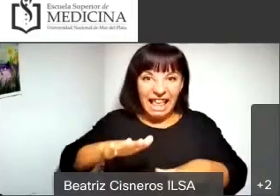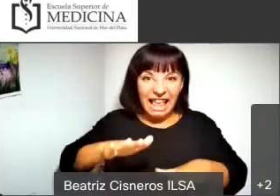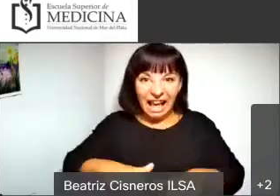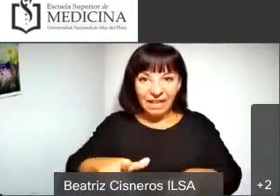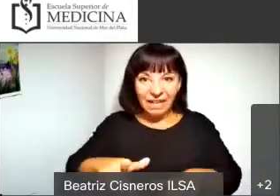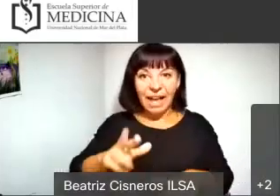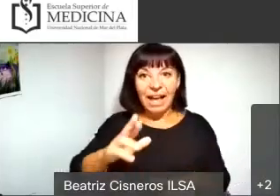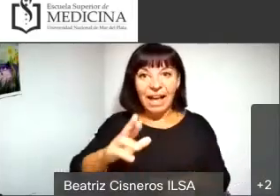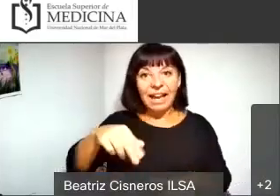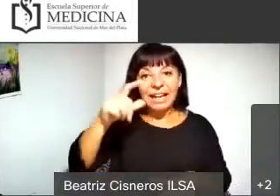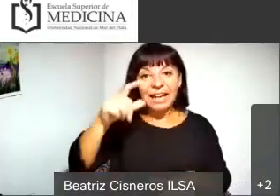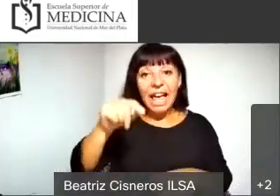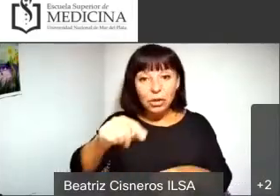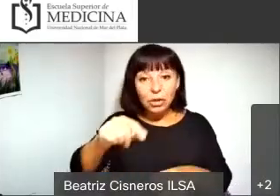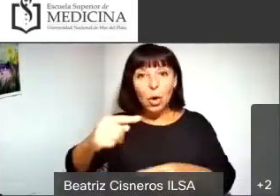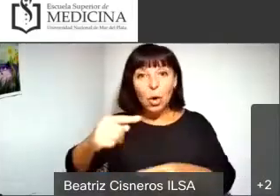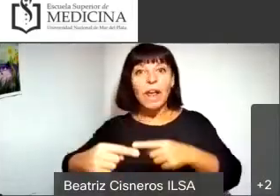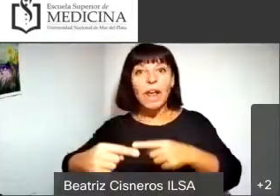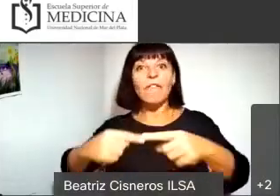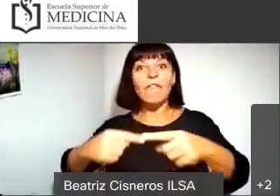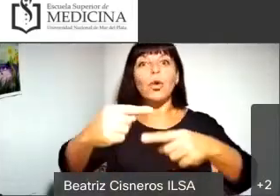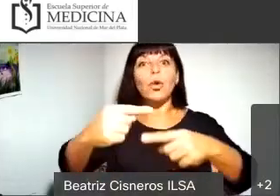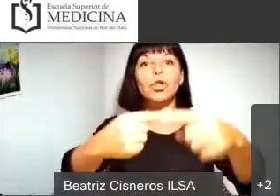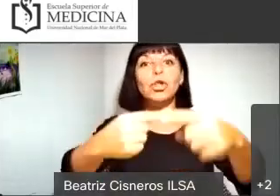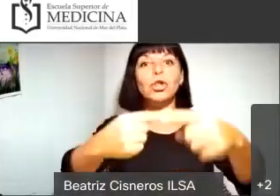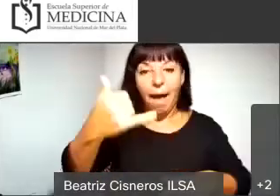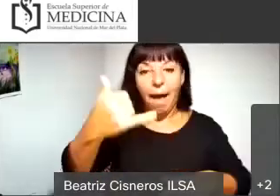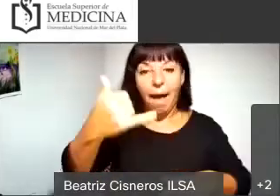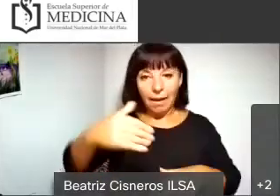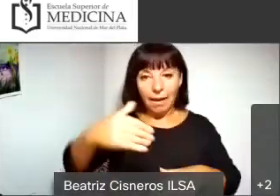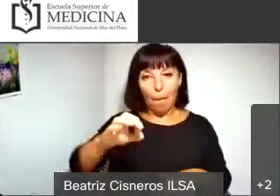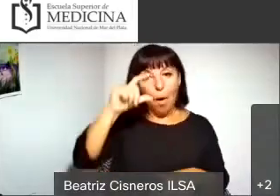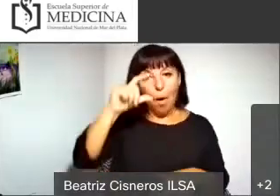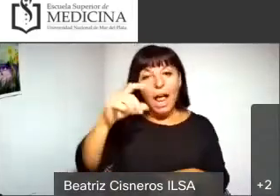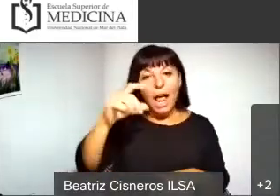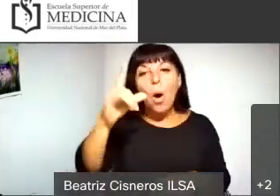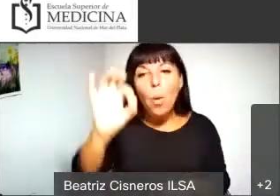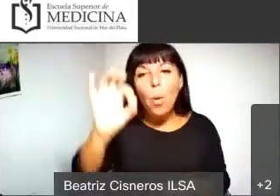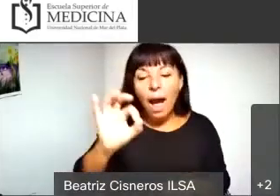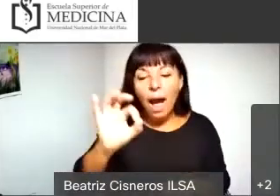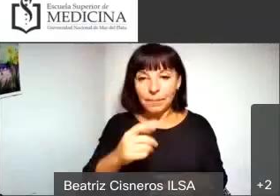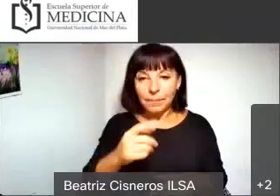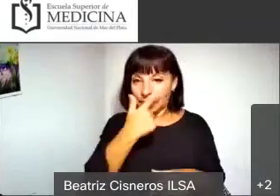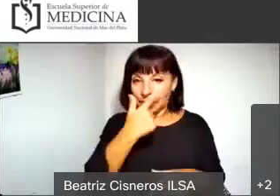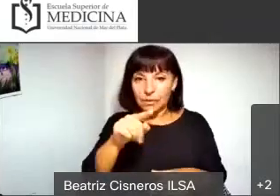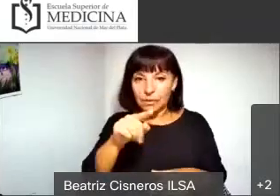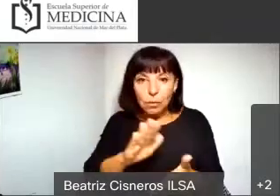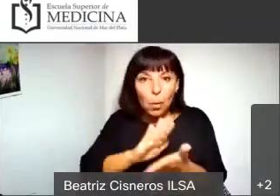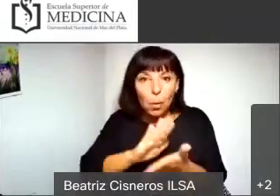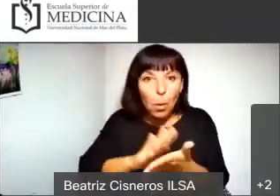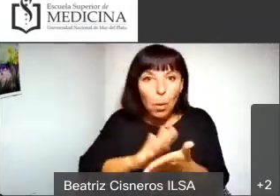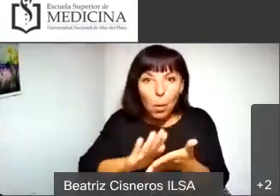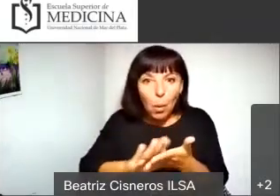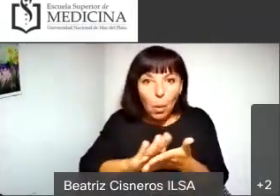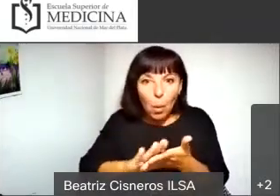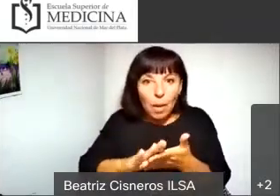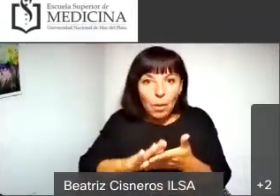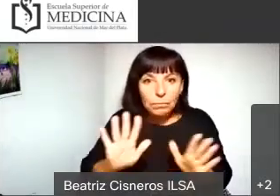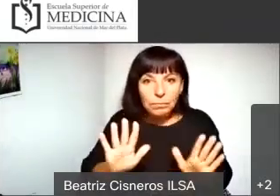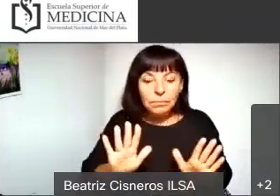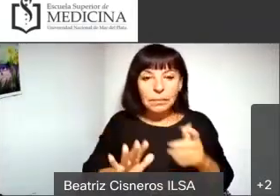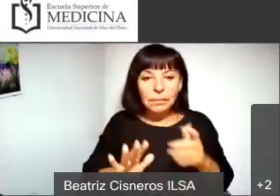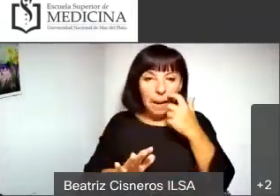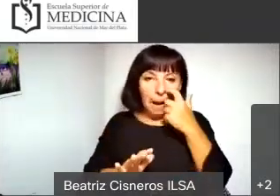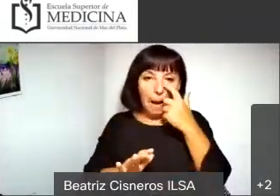evolutiva, ¿sí? La aparición de esta molécula es una innovación dentro de este tipo de sistemas. A